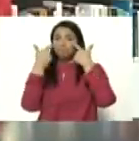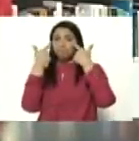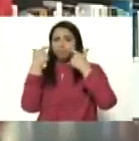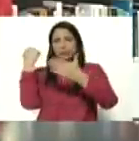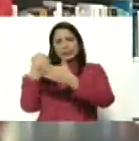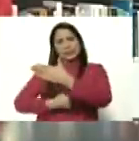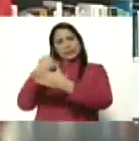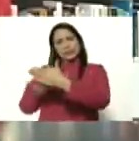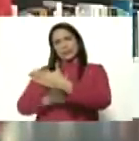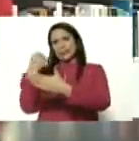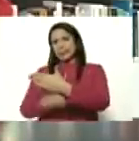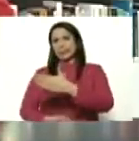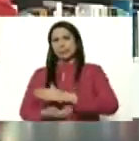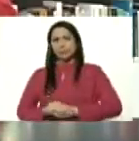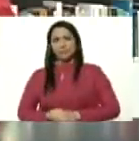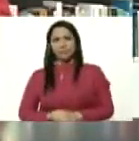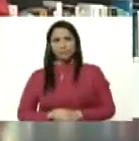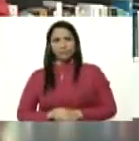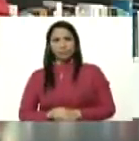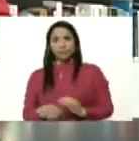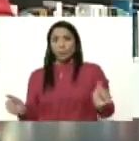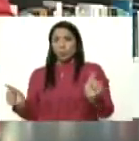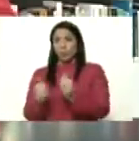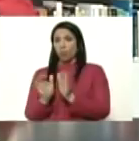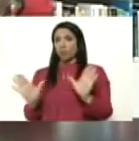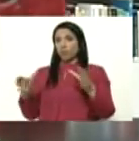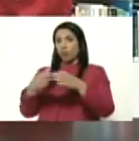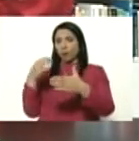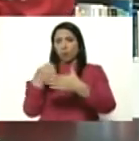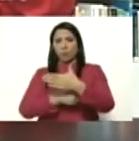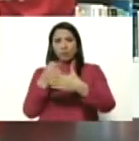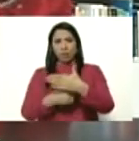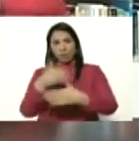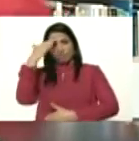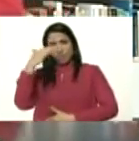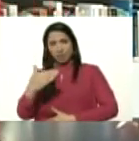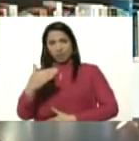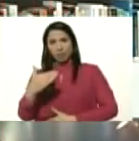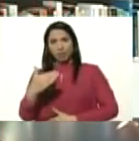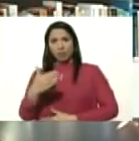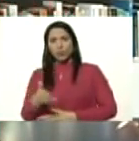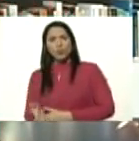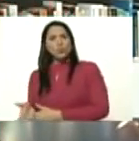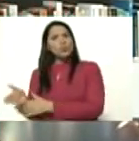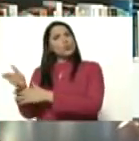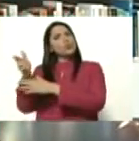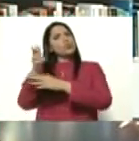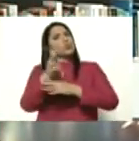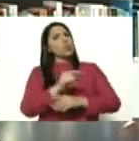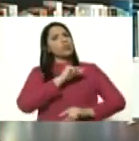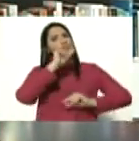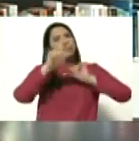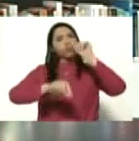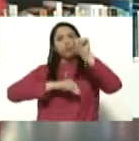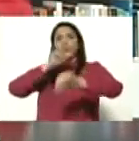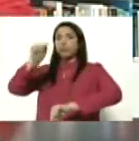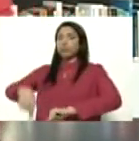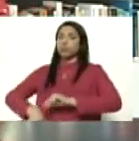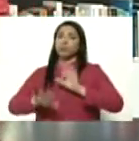combate con los cuerpos combatientes de la milicia, sus fusiles, sus cohetes, sus